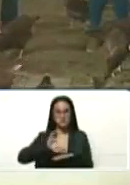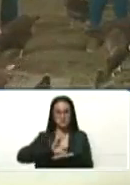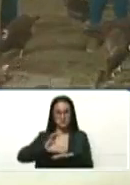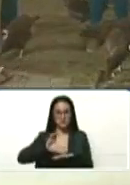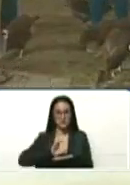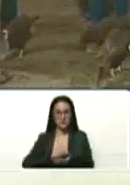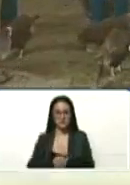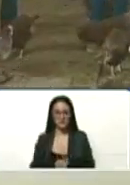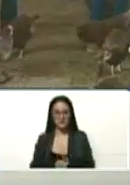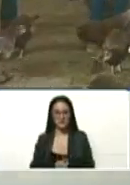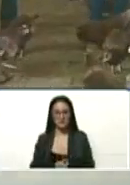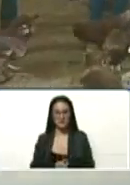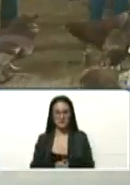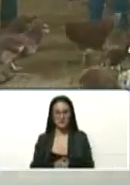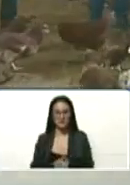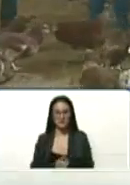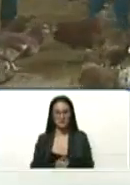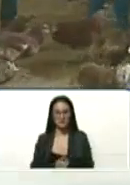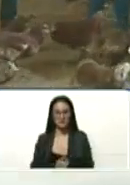hacer, Ernesto,